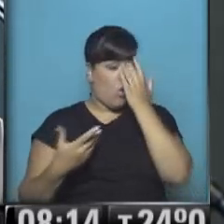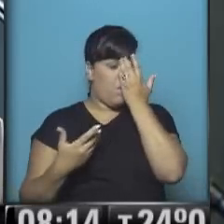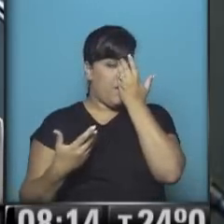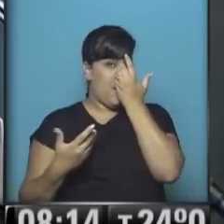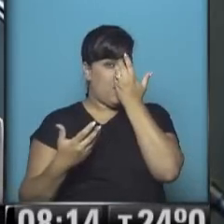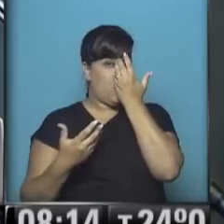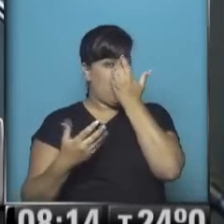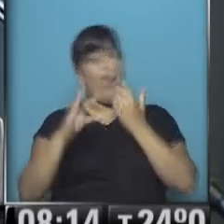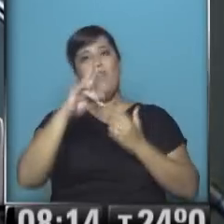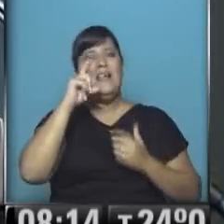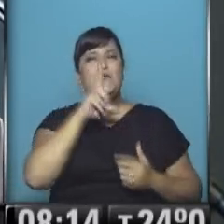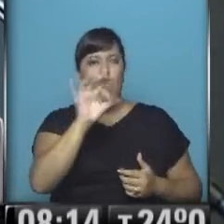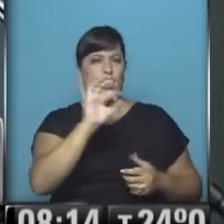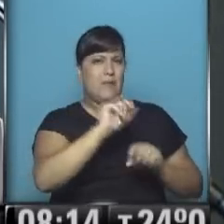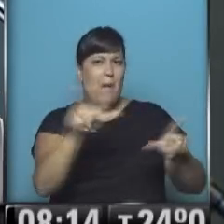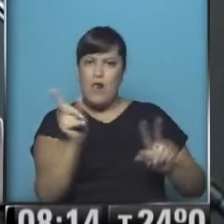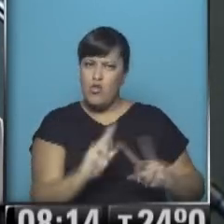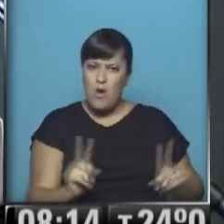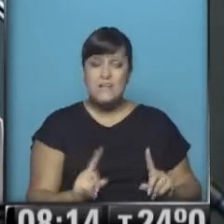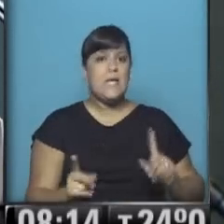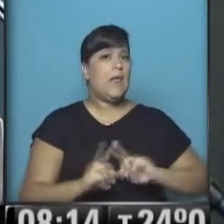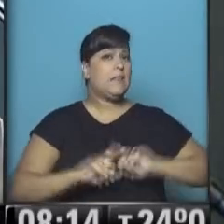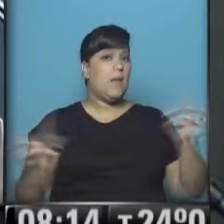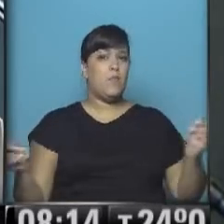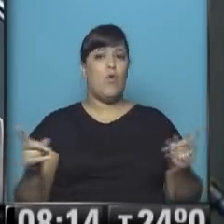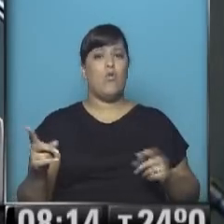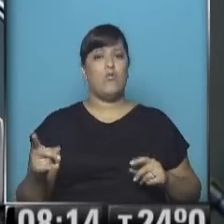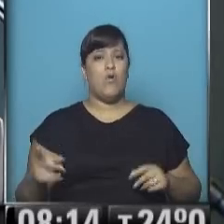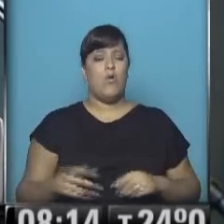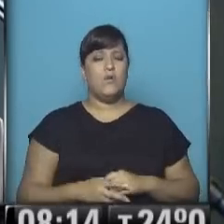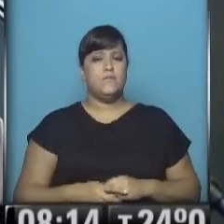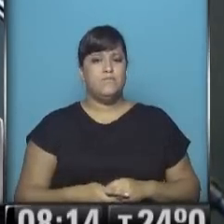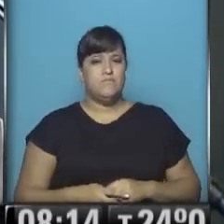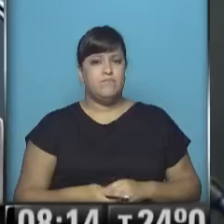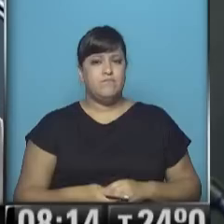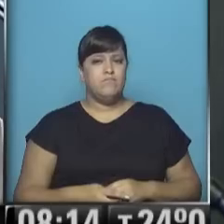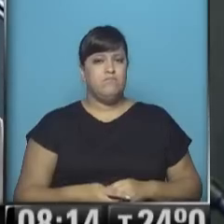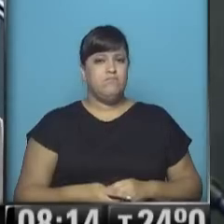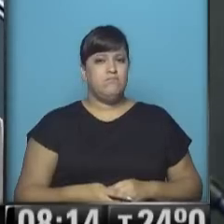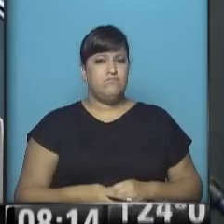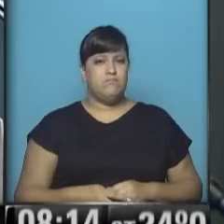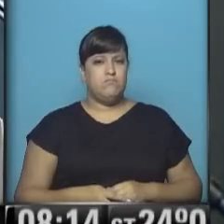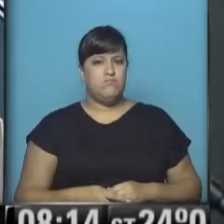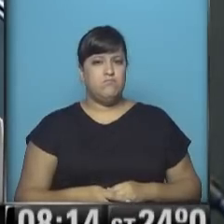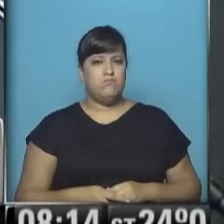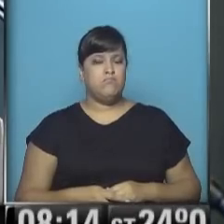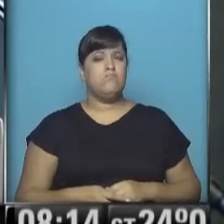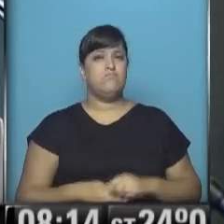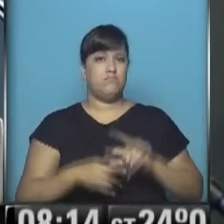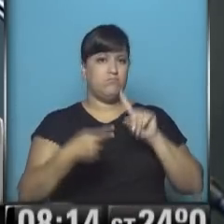y Luis Delía lo puede hacer, y tampoco es ningún delito establecer ningún tipo de comunicación con ningún funcionario del